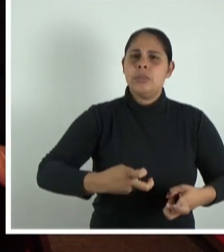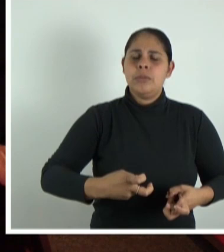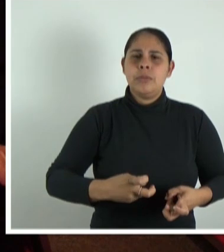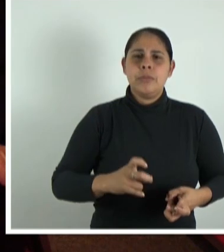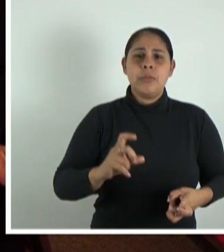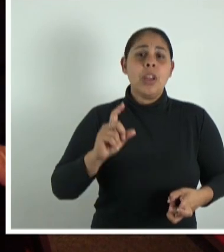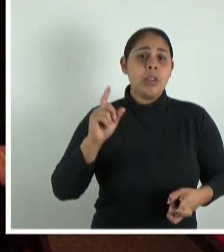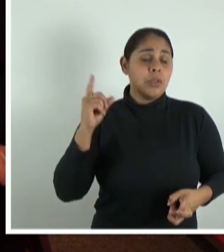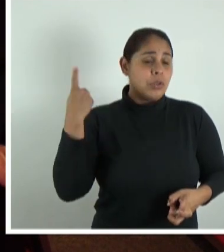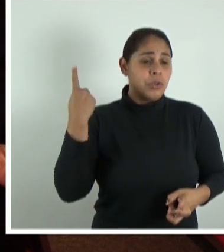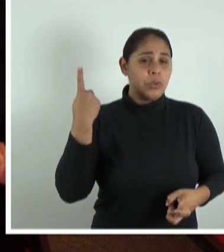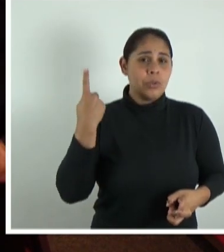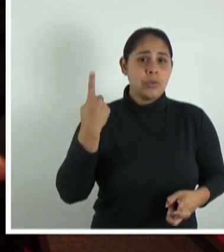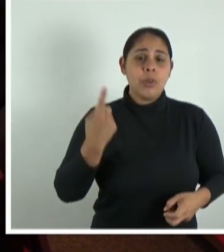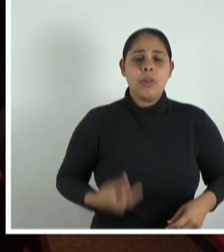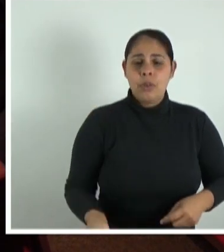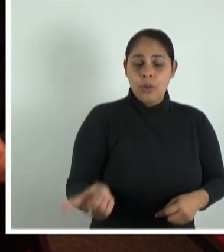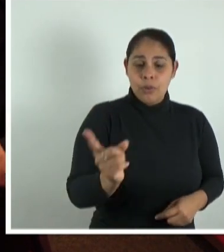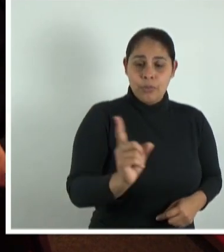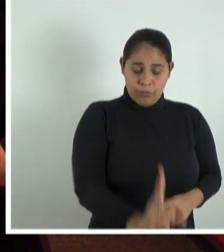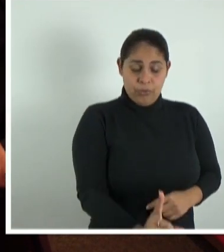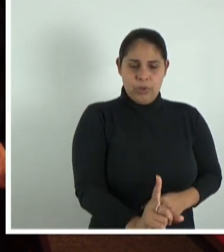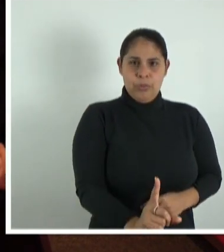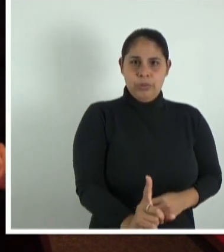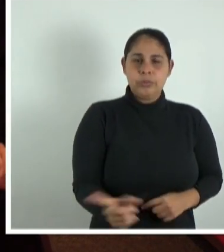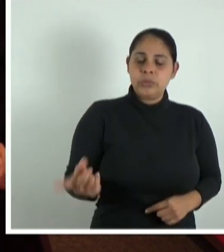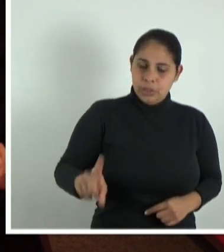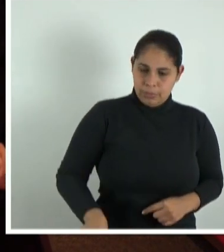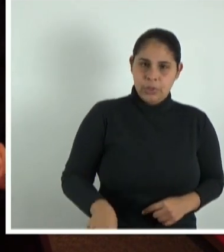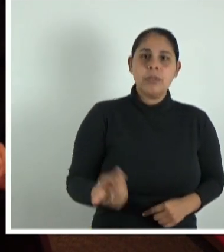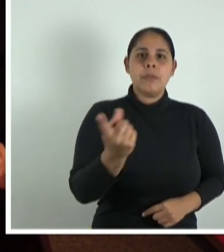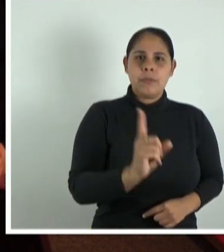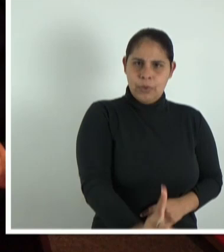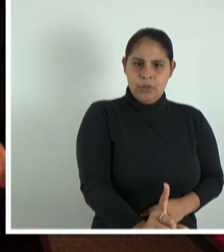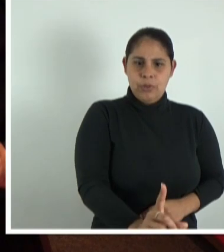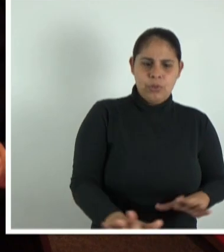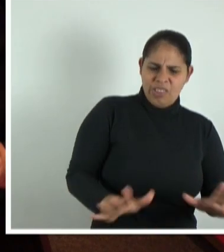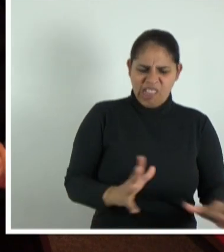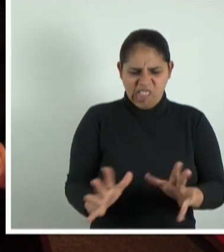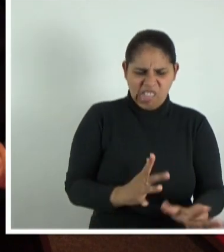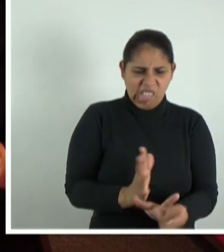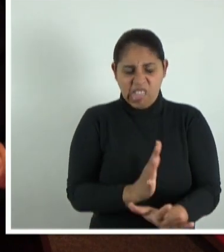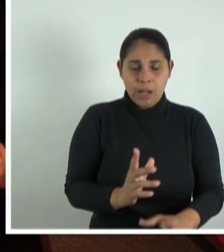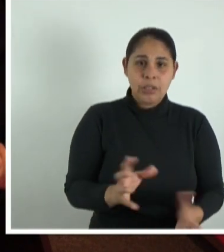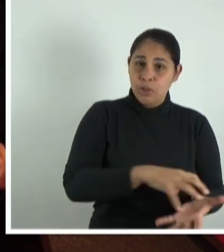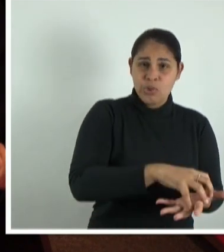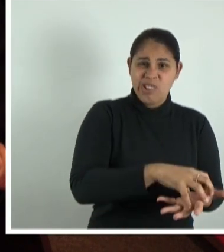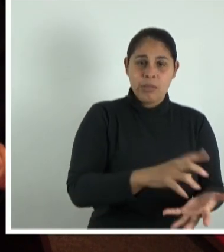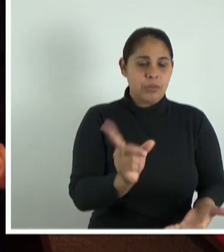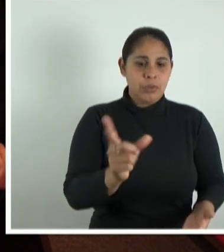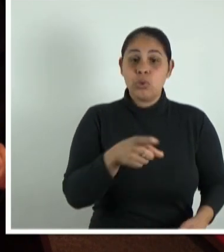te afirme, sterizo, Él mismo te afirme. Él te va a dar la firmeza para esta vida.